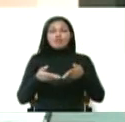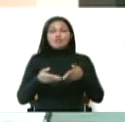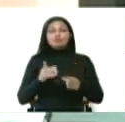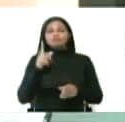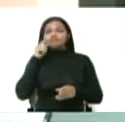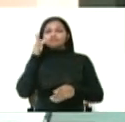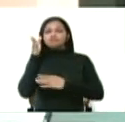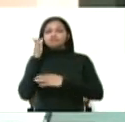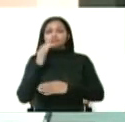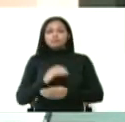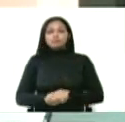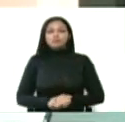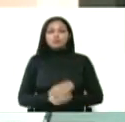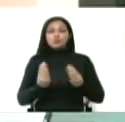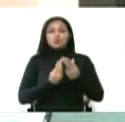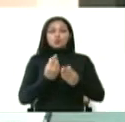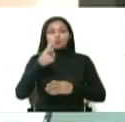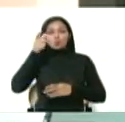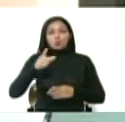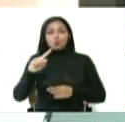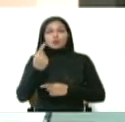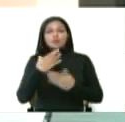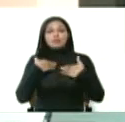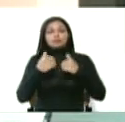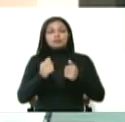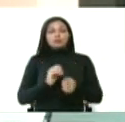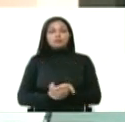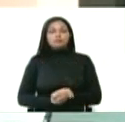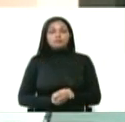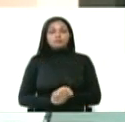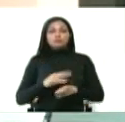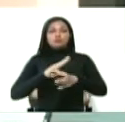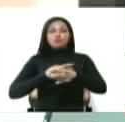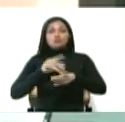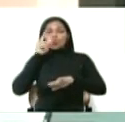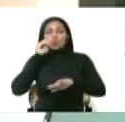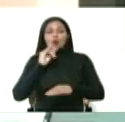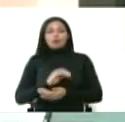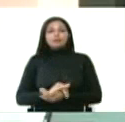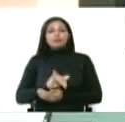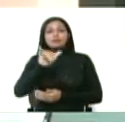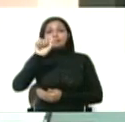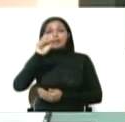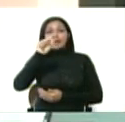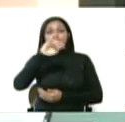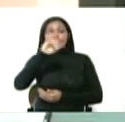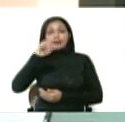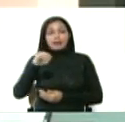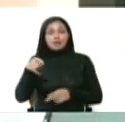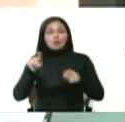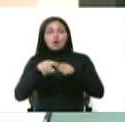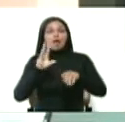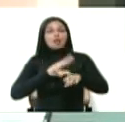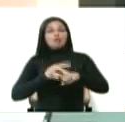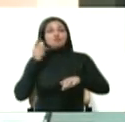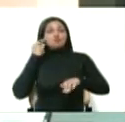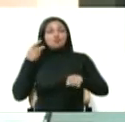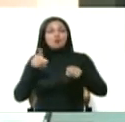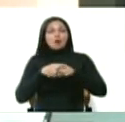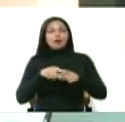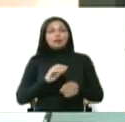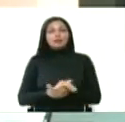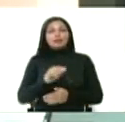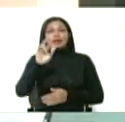Lacaba, junto a la Autoridad Única de Salud, el doctor Juan Carlos Llanes, y la doctora Ailín